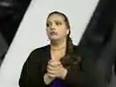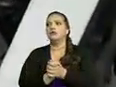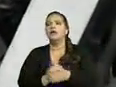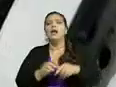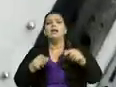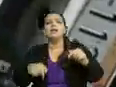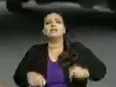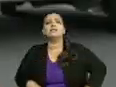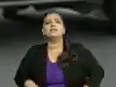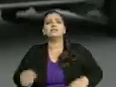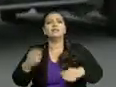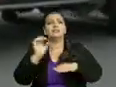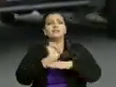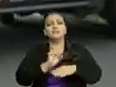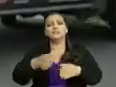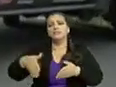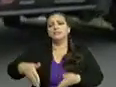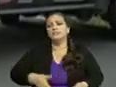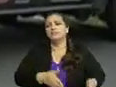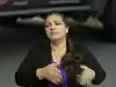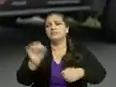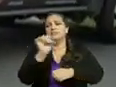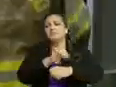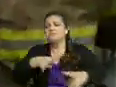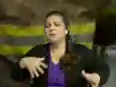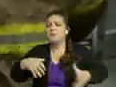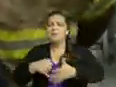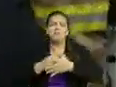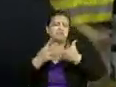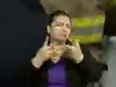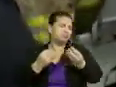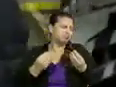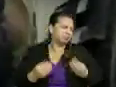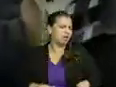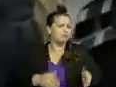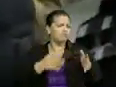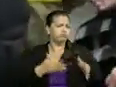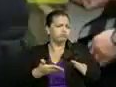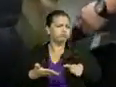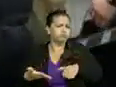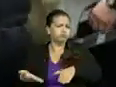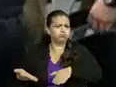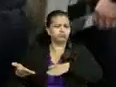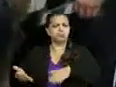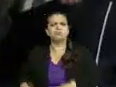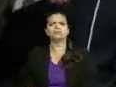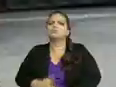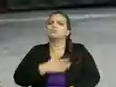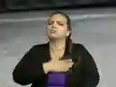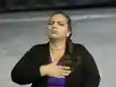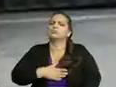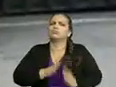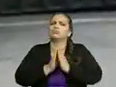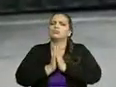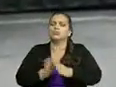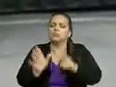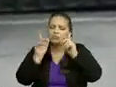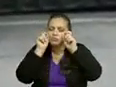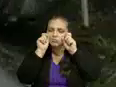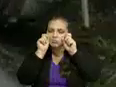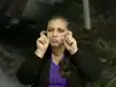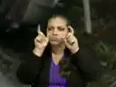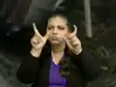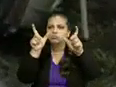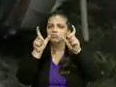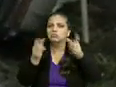de vidas. Por eso se sigue pidiendo a los conductores ser precavidos para evitar más muerte y dolor. Desde Santo Domingo de Los